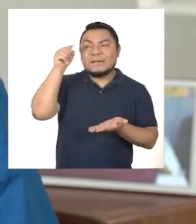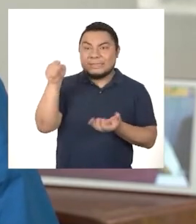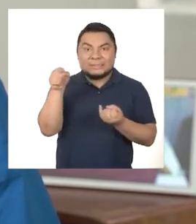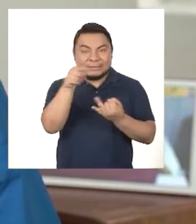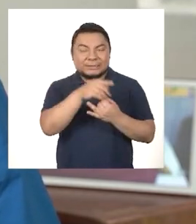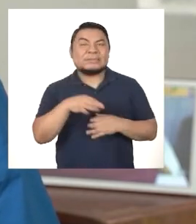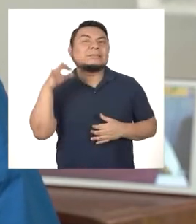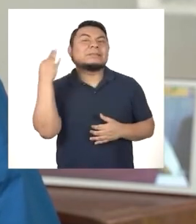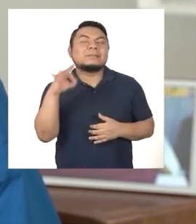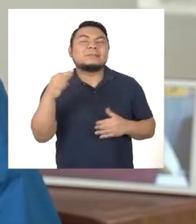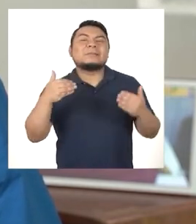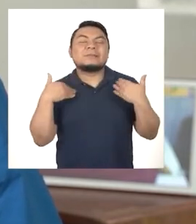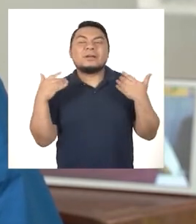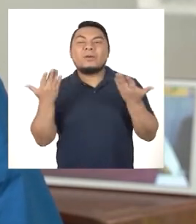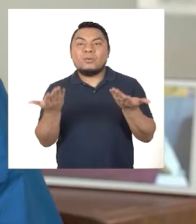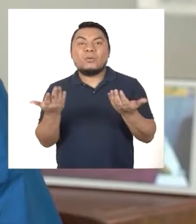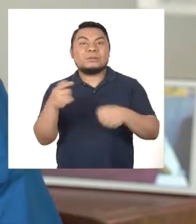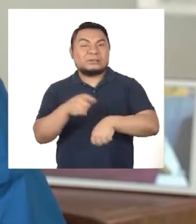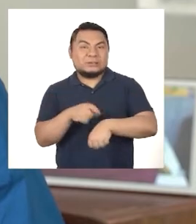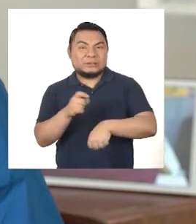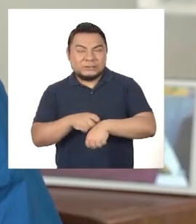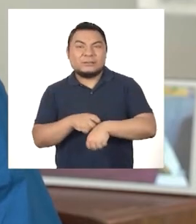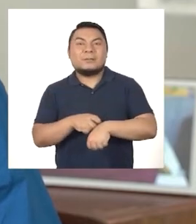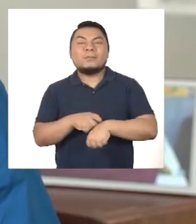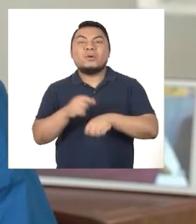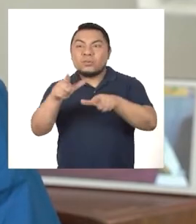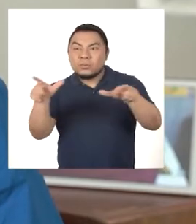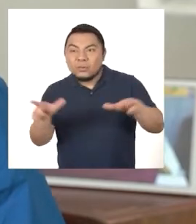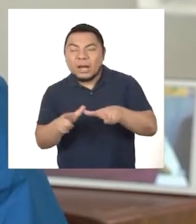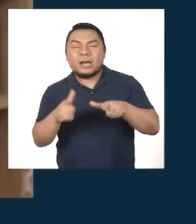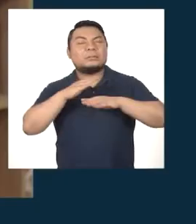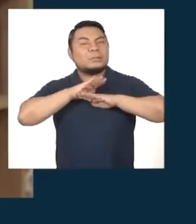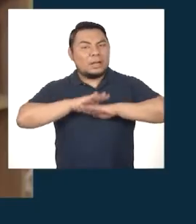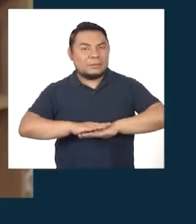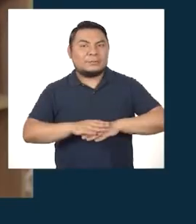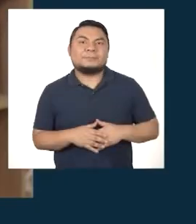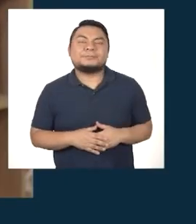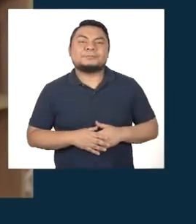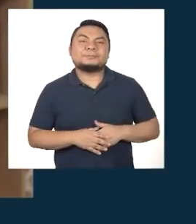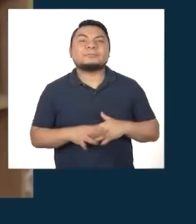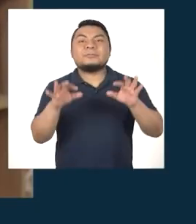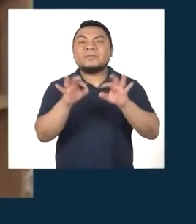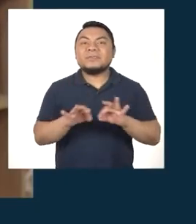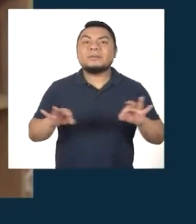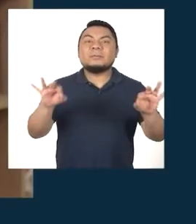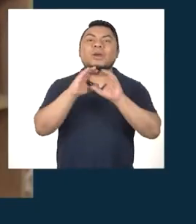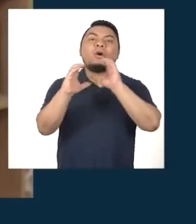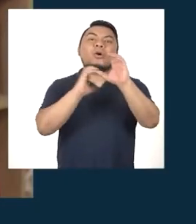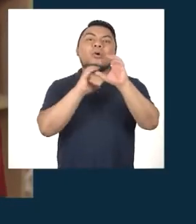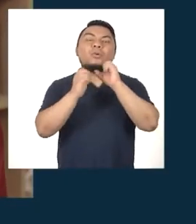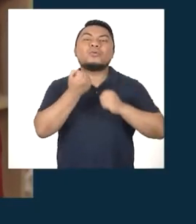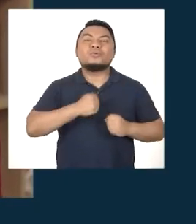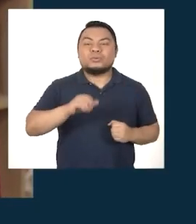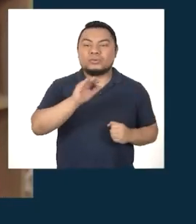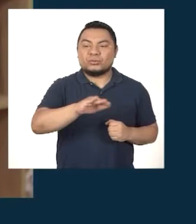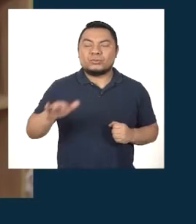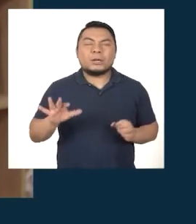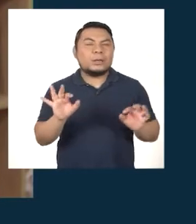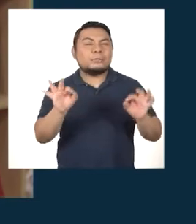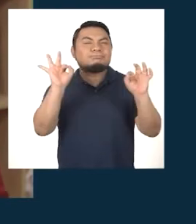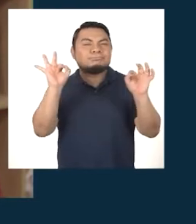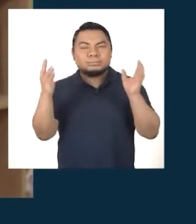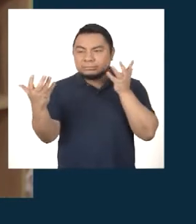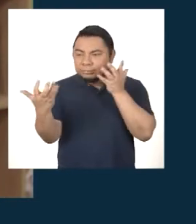de ellas y siempre tener un espacio para lograr la calma. Es importante dialogar con nuestros niños de manera